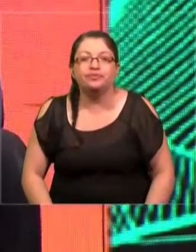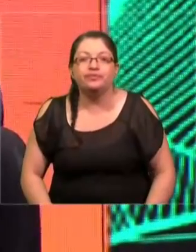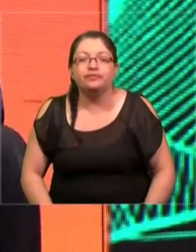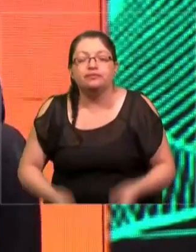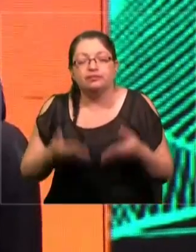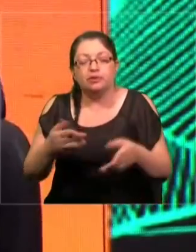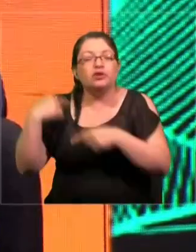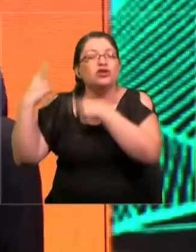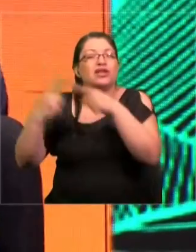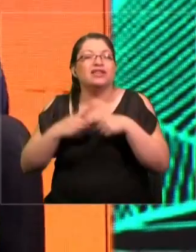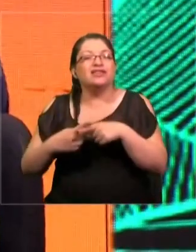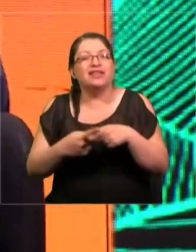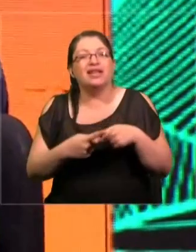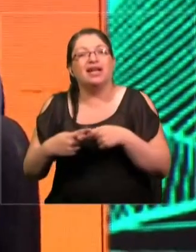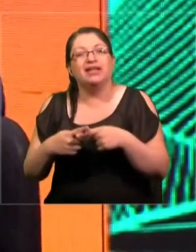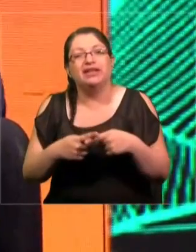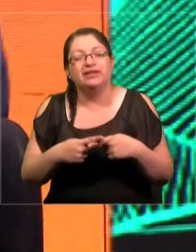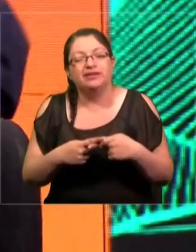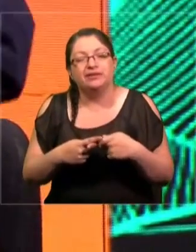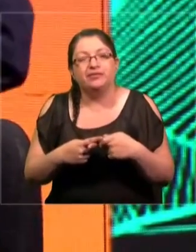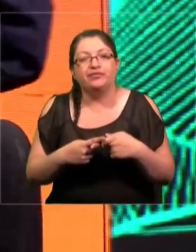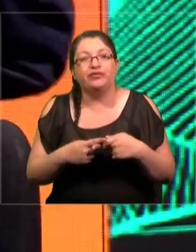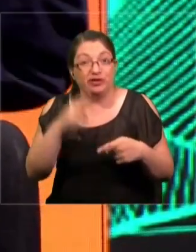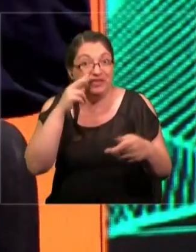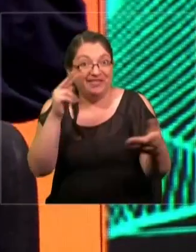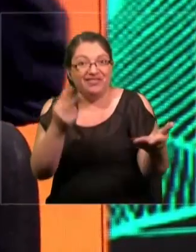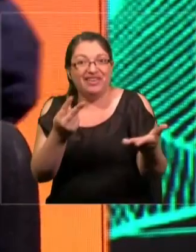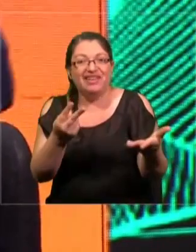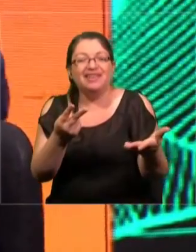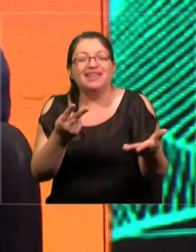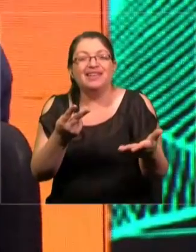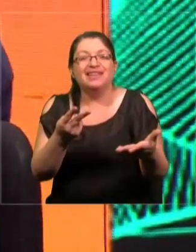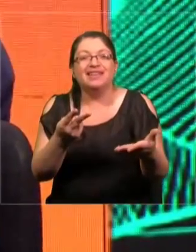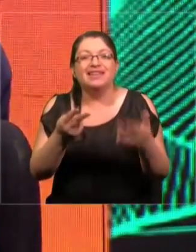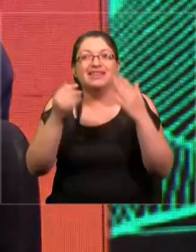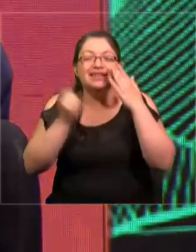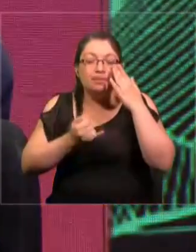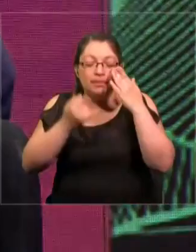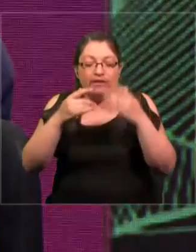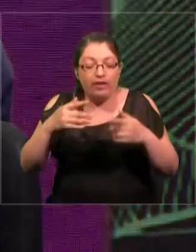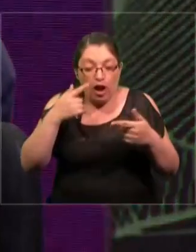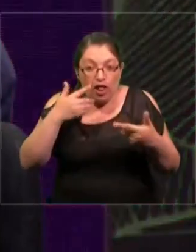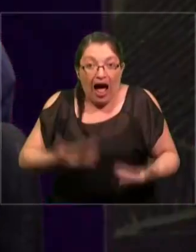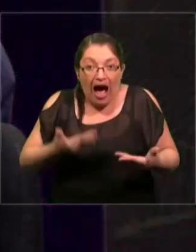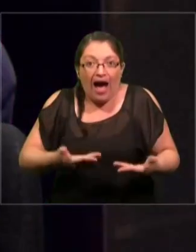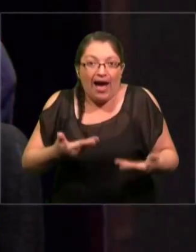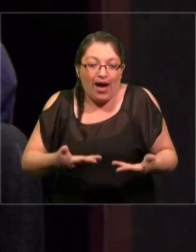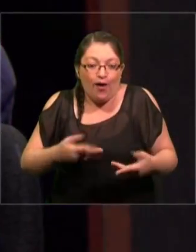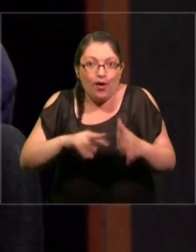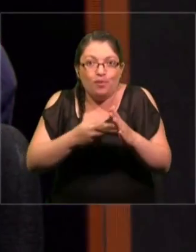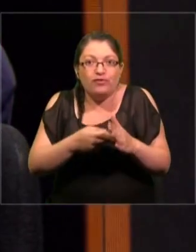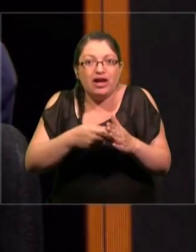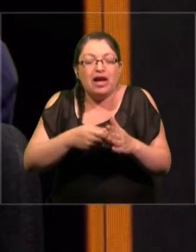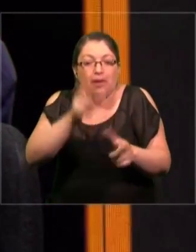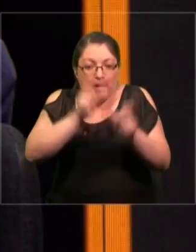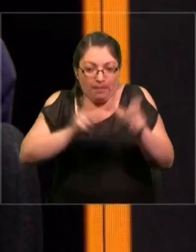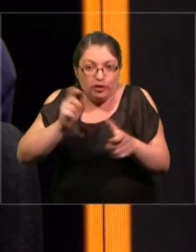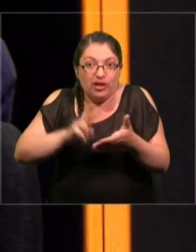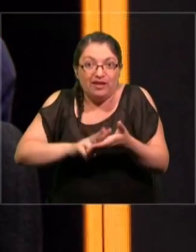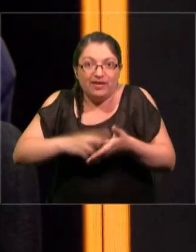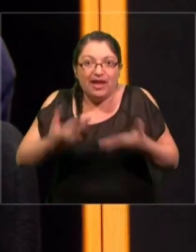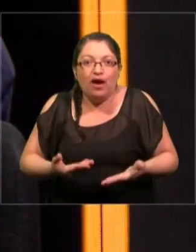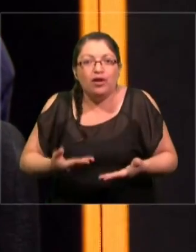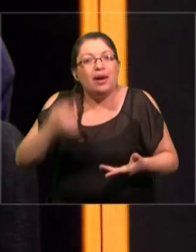Por eso la historia social tiene siempre presente el problema actual, los desafíos actuales de los sujetos reales,